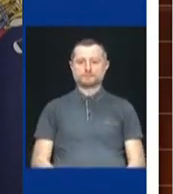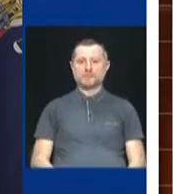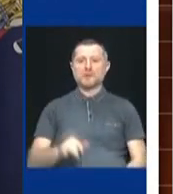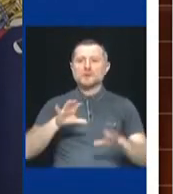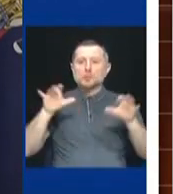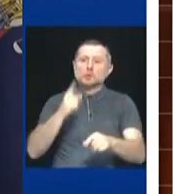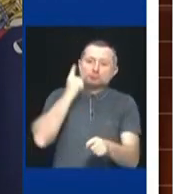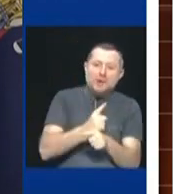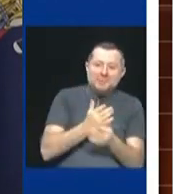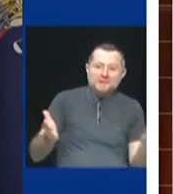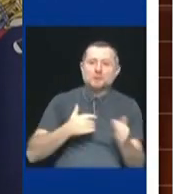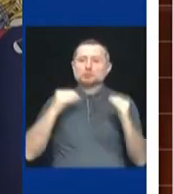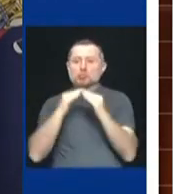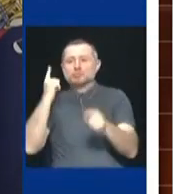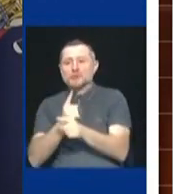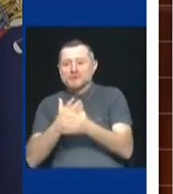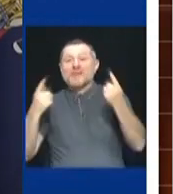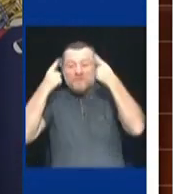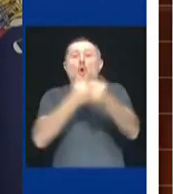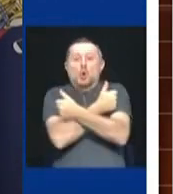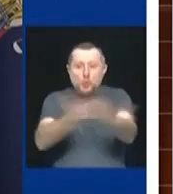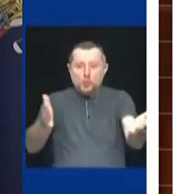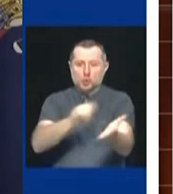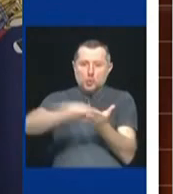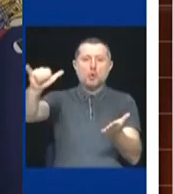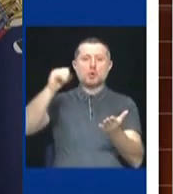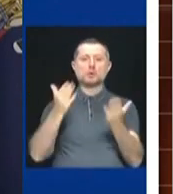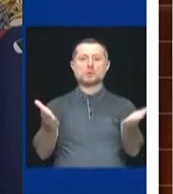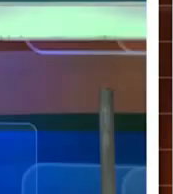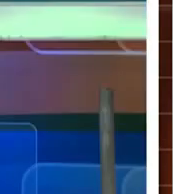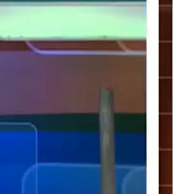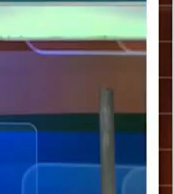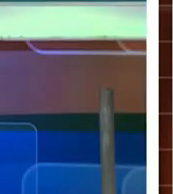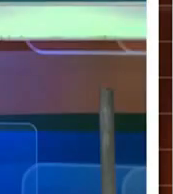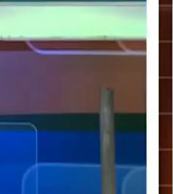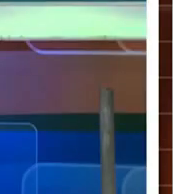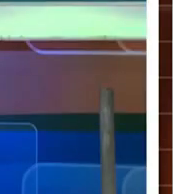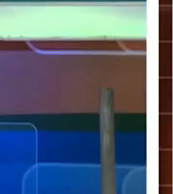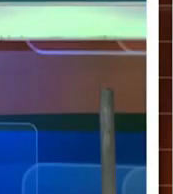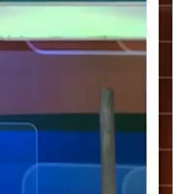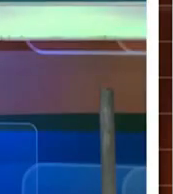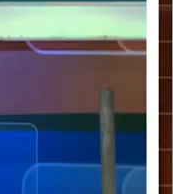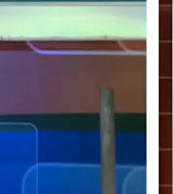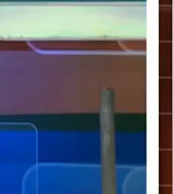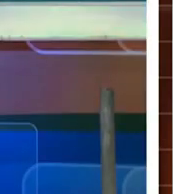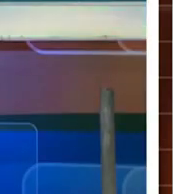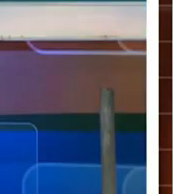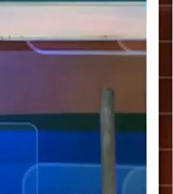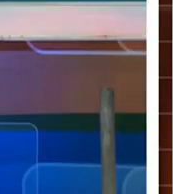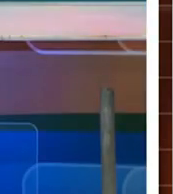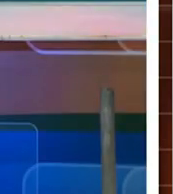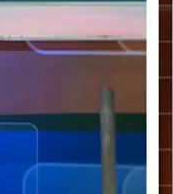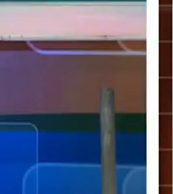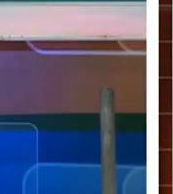tanto tiempo, tenemos también que pasar a otra información. Déjame decirte que en el condado del Bronx, a lo mejor tú sabes que